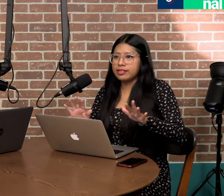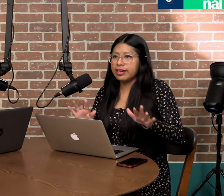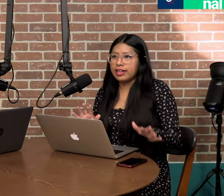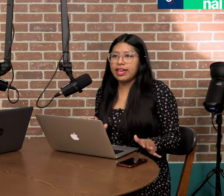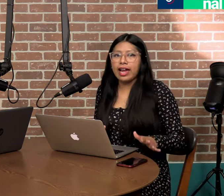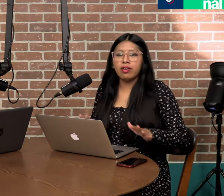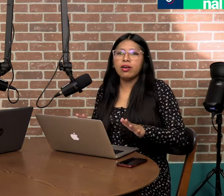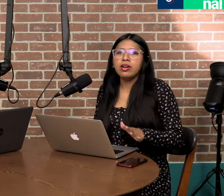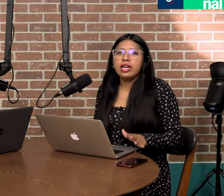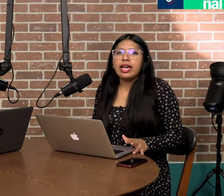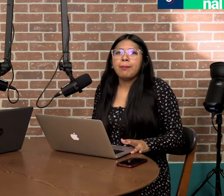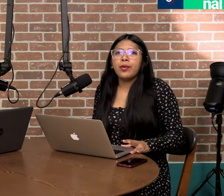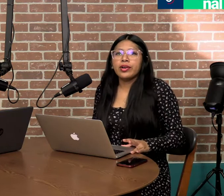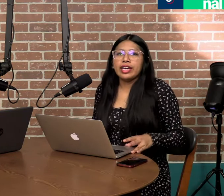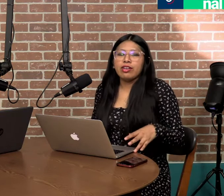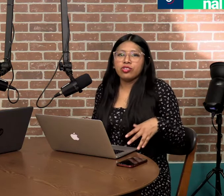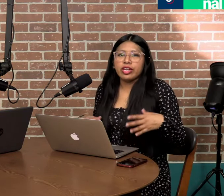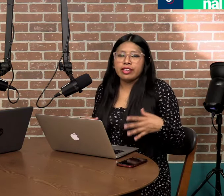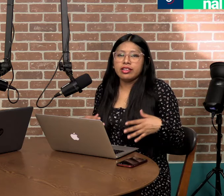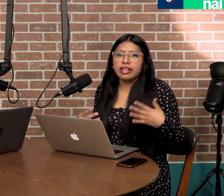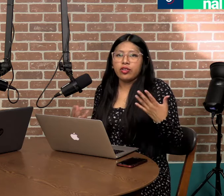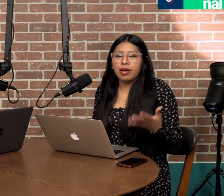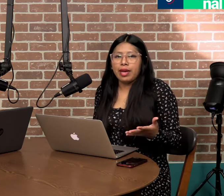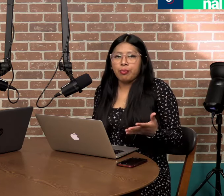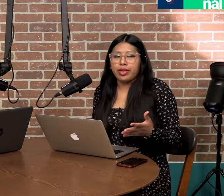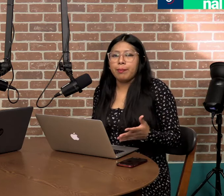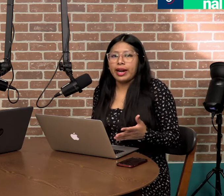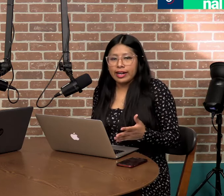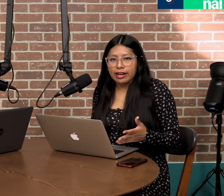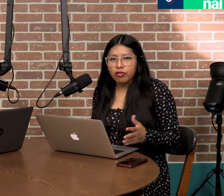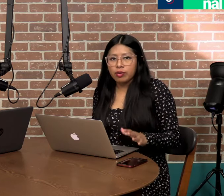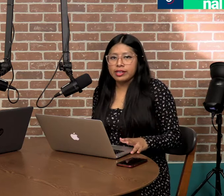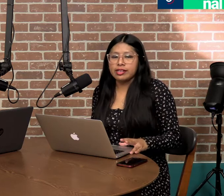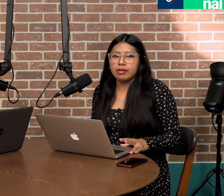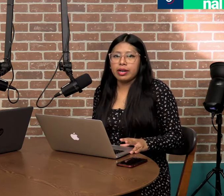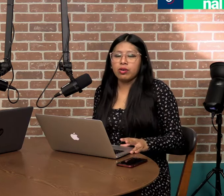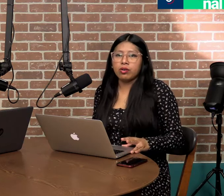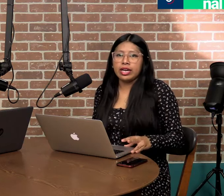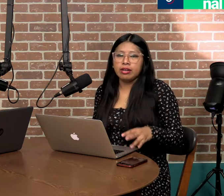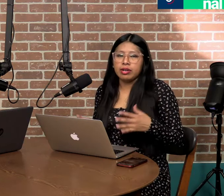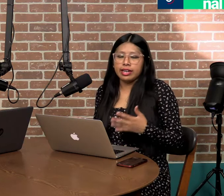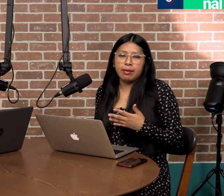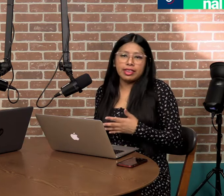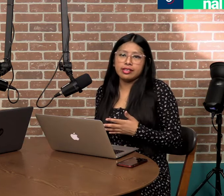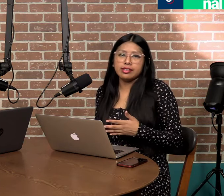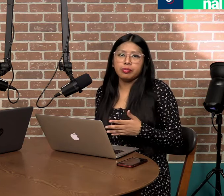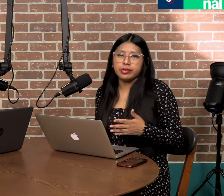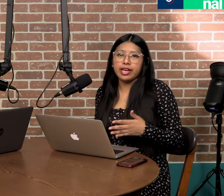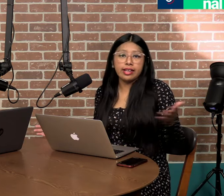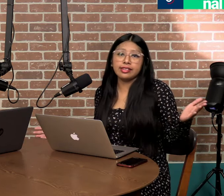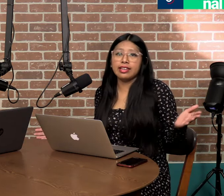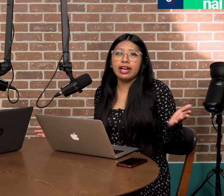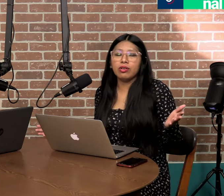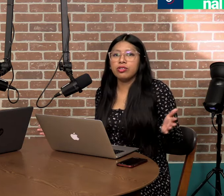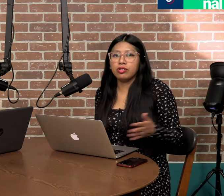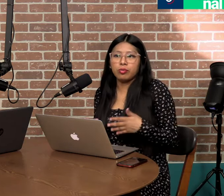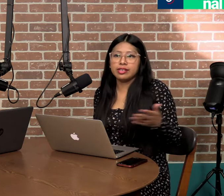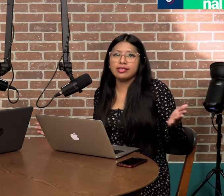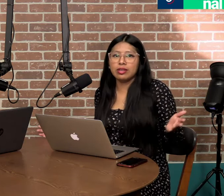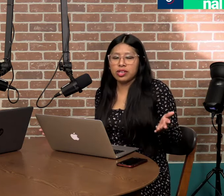espérense que el diálogo porque ellos creen que todavía pueden parar la reforma sin embargo lenia batres dice pues ya ahí está el